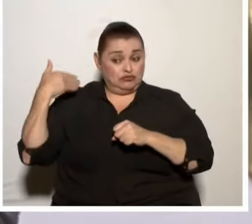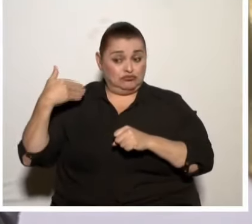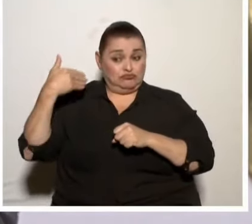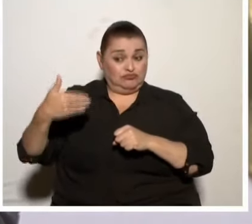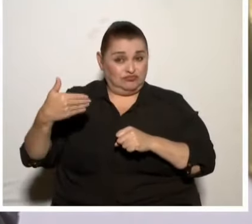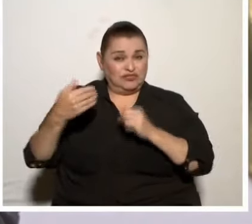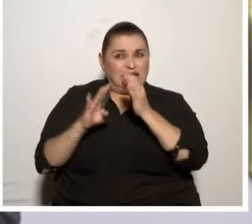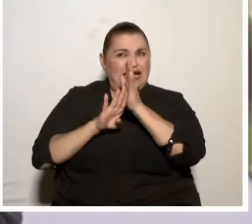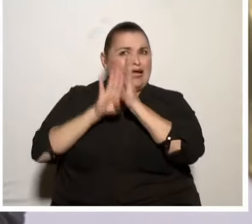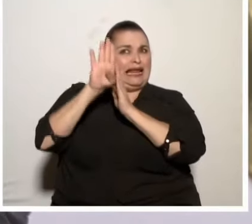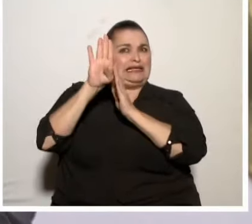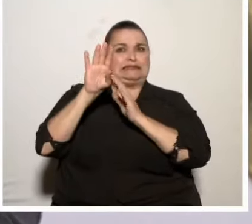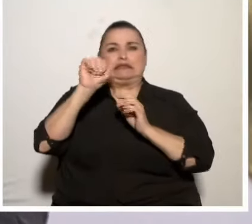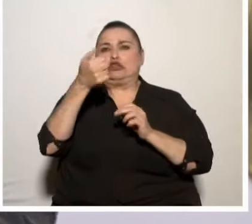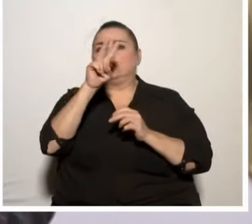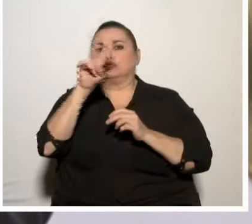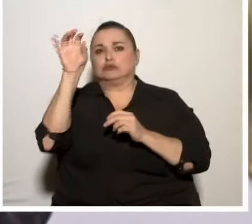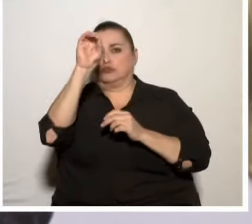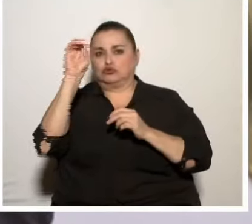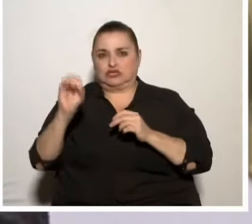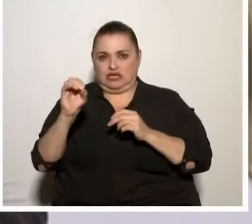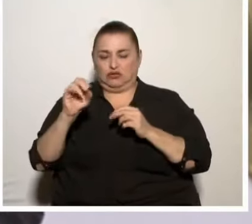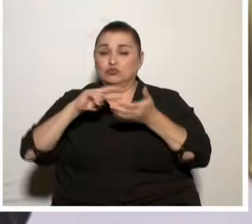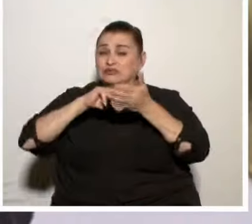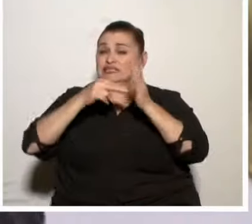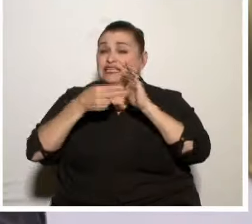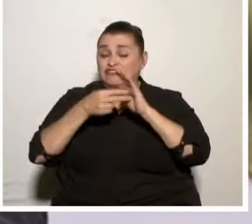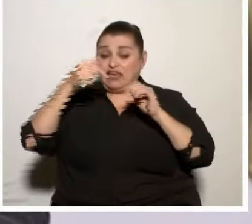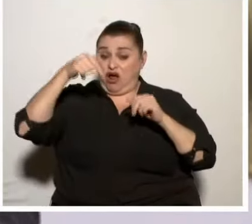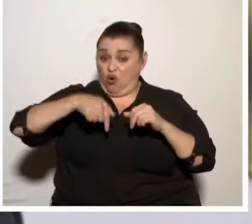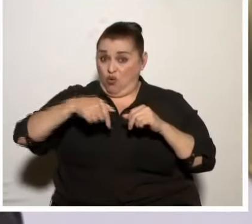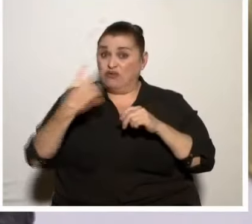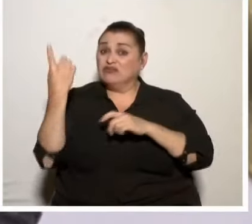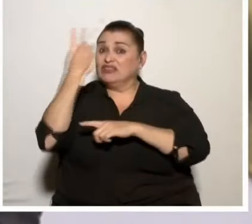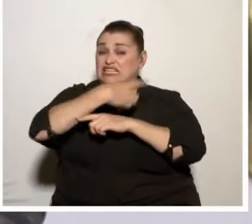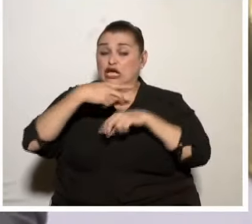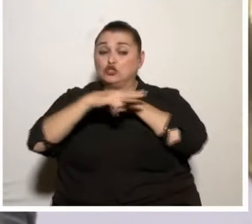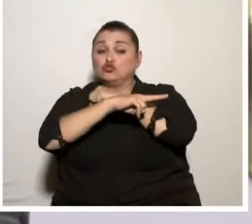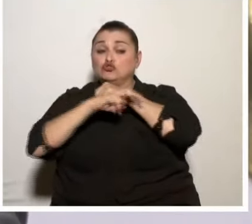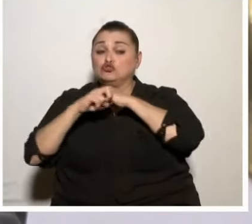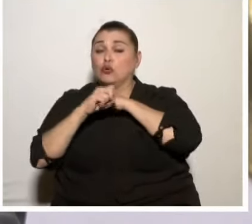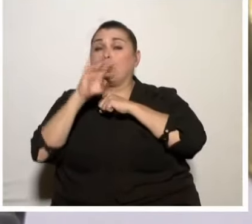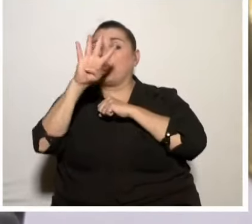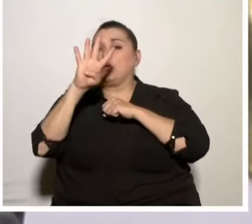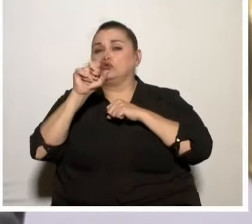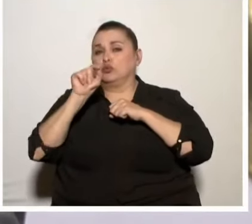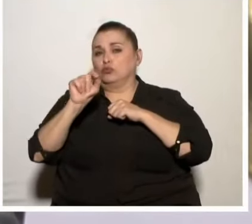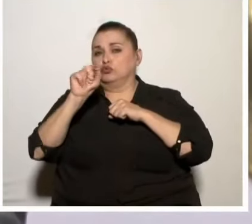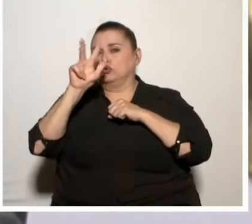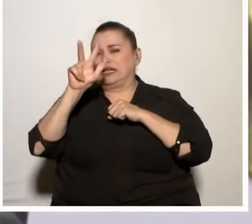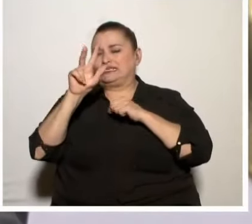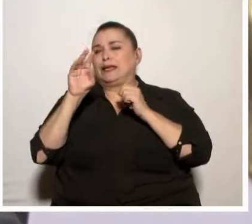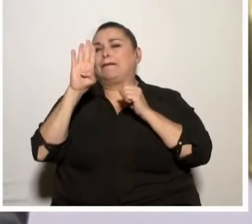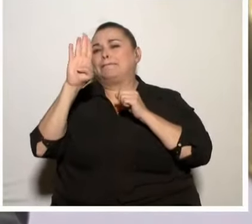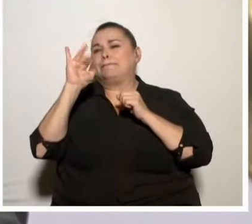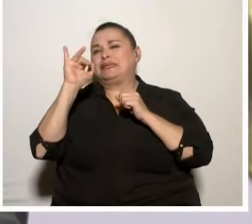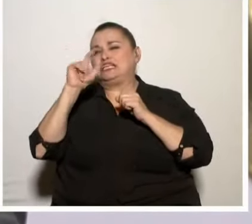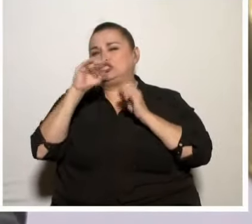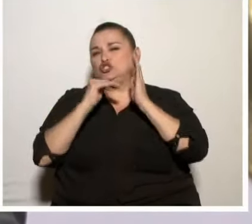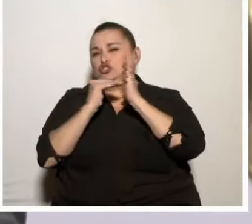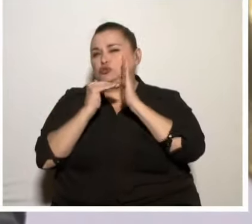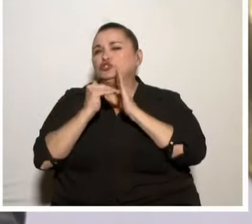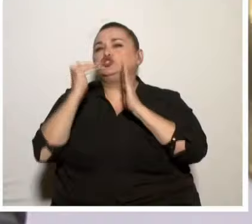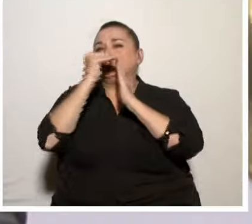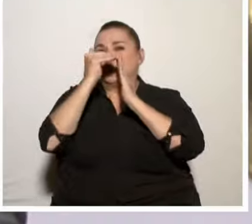ha crecido a un 12%, lo cual significa que hoy por hoy nos está robando 4.3 billones de colones. Eso no puede